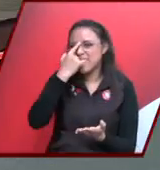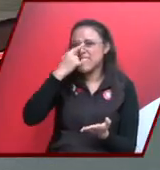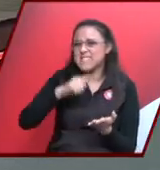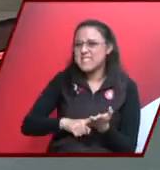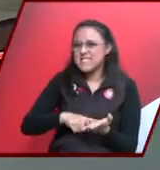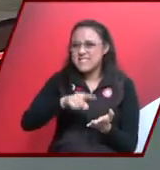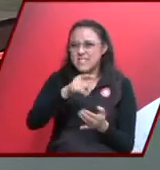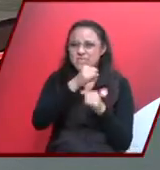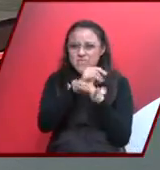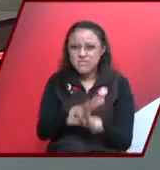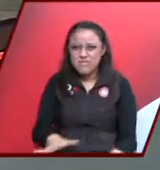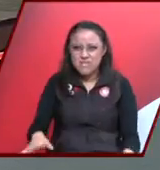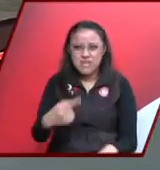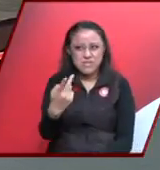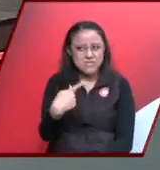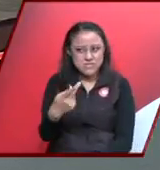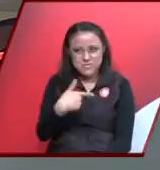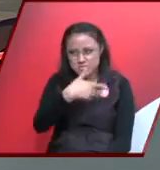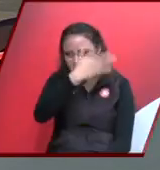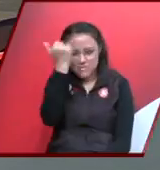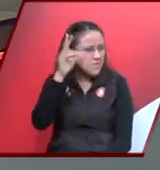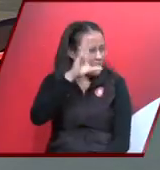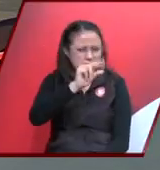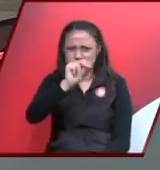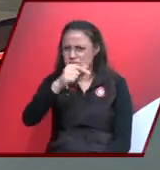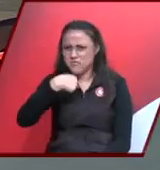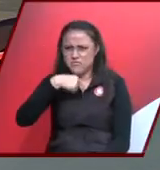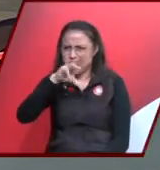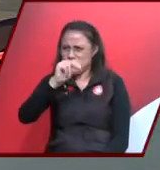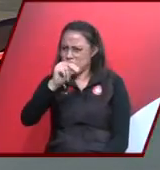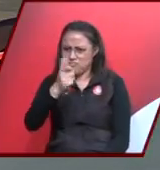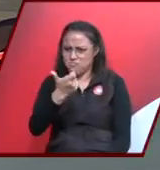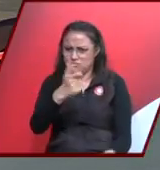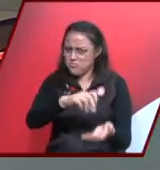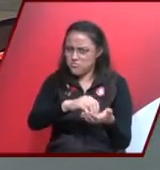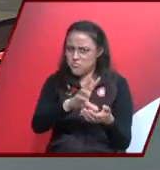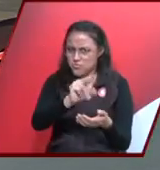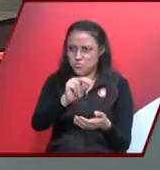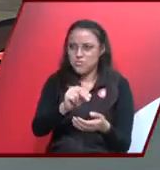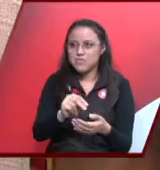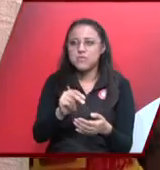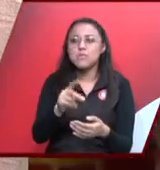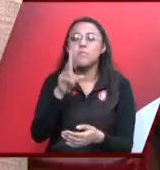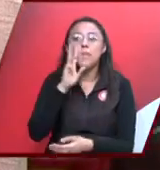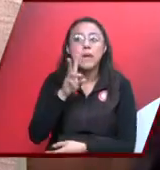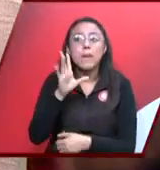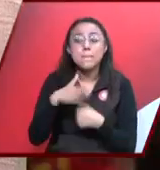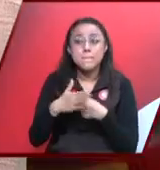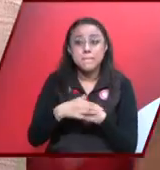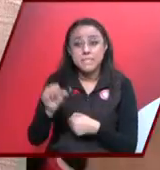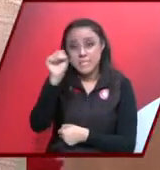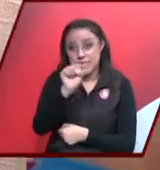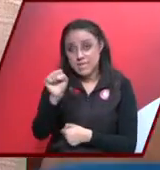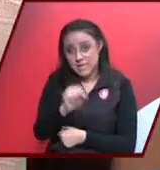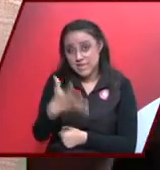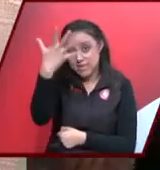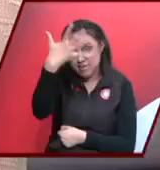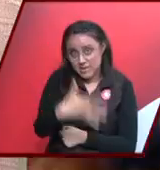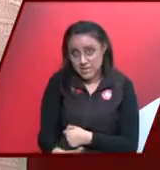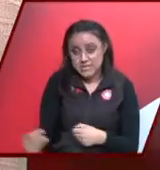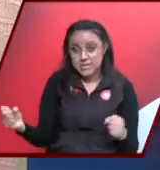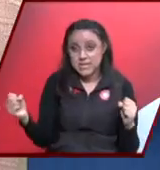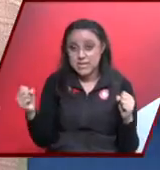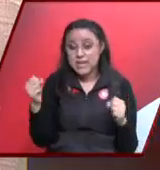este desgraciado tiene información que usted y yo. No, sácate a la porra, ¿qué vas a estar apostando contigo? No. Nos vamos. Recuerde que el próximo sábado, en punto de las 10 de la